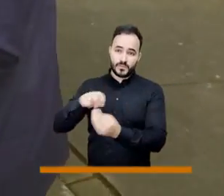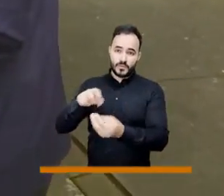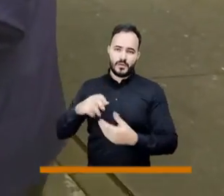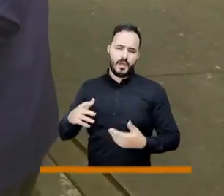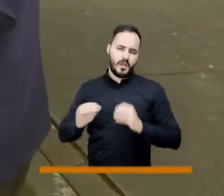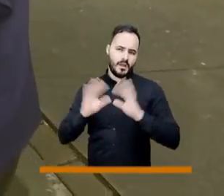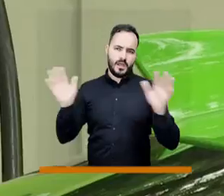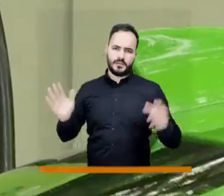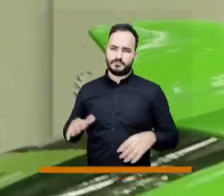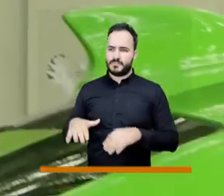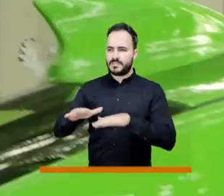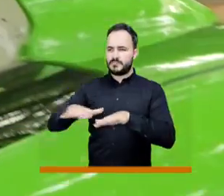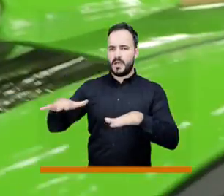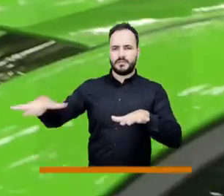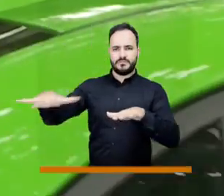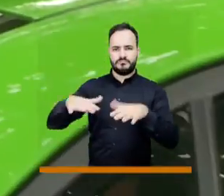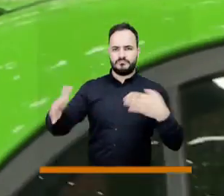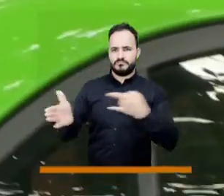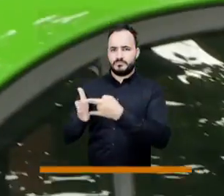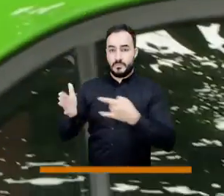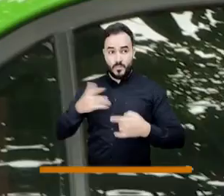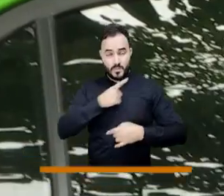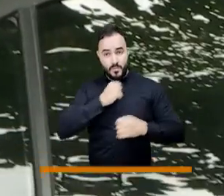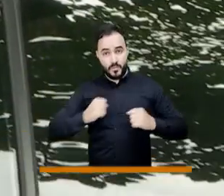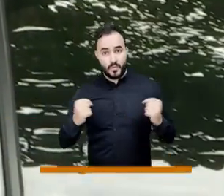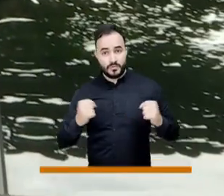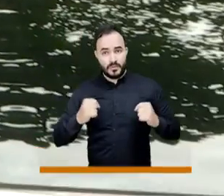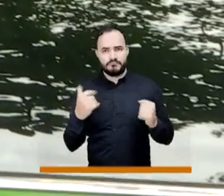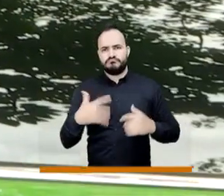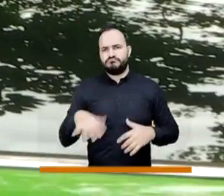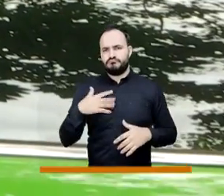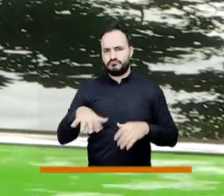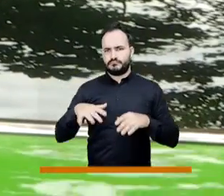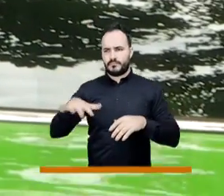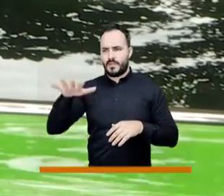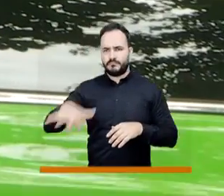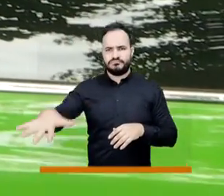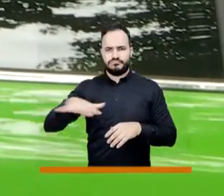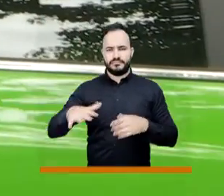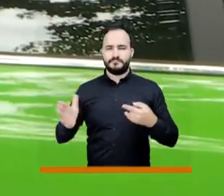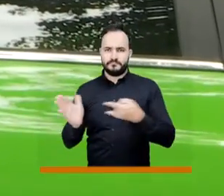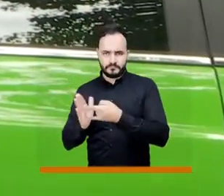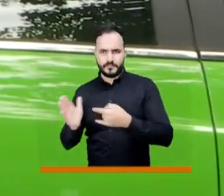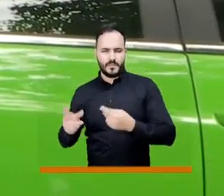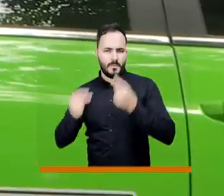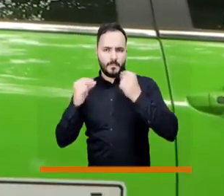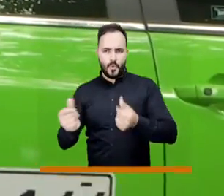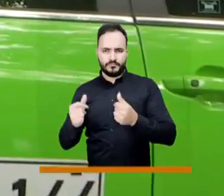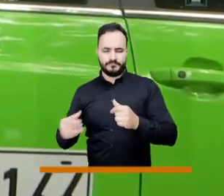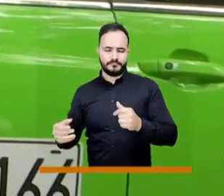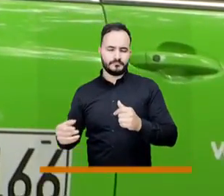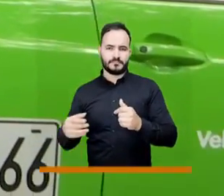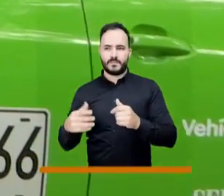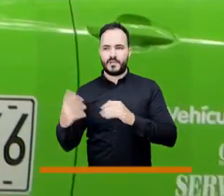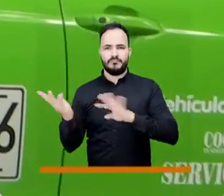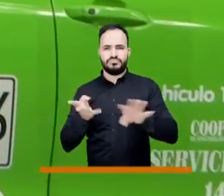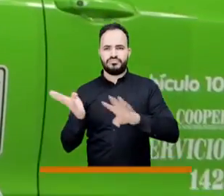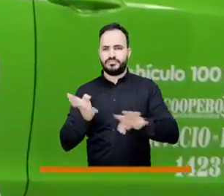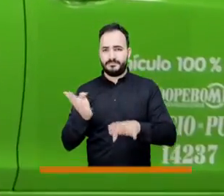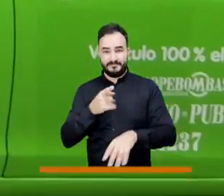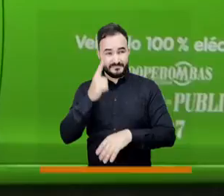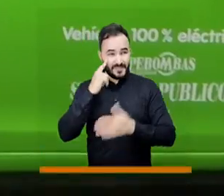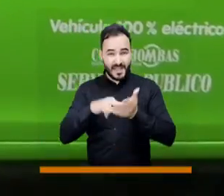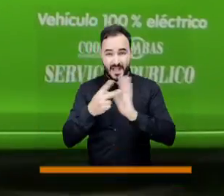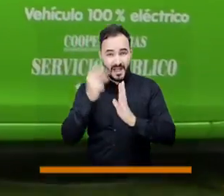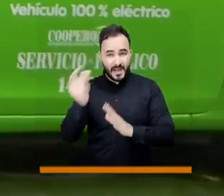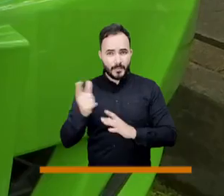hay sistemas. En Bogotá, por ejemplo, se están montando diferentes hubs en la ciudad con carga rápida. Carga